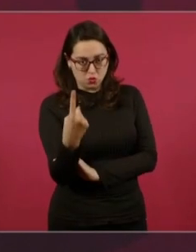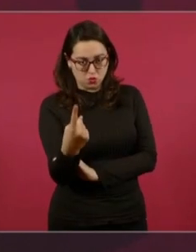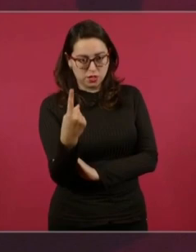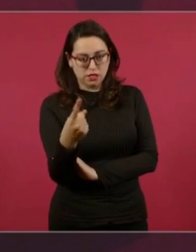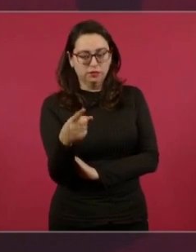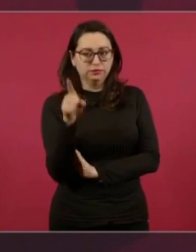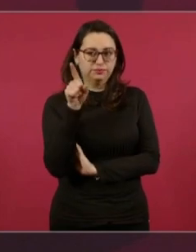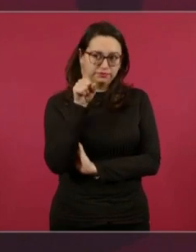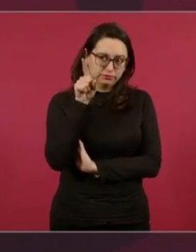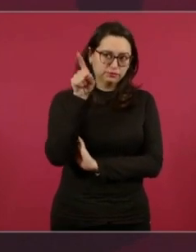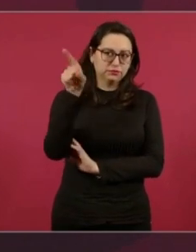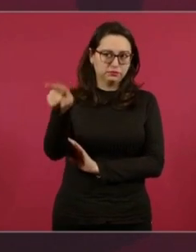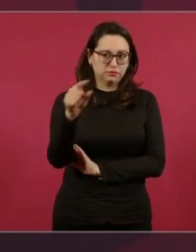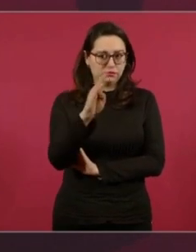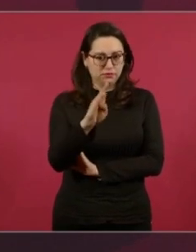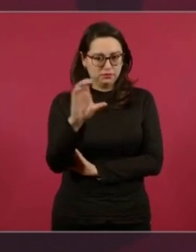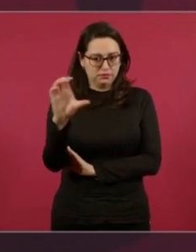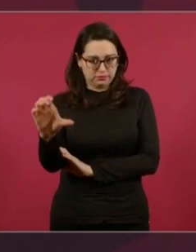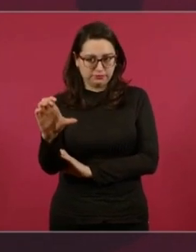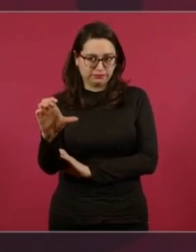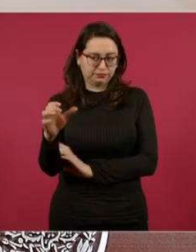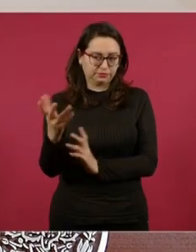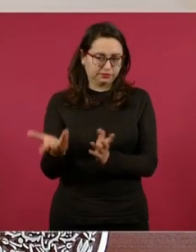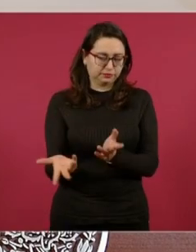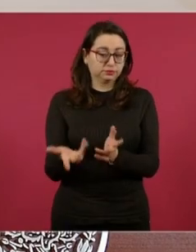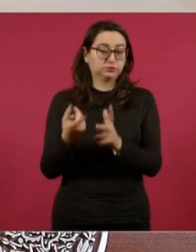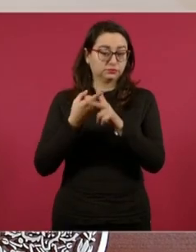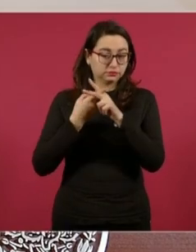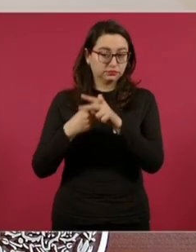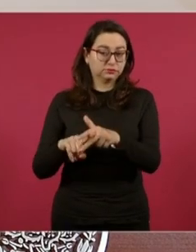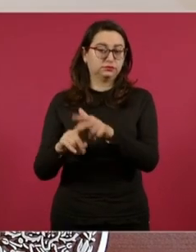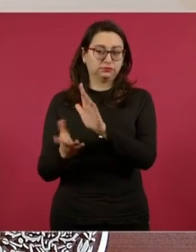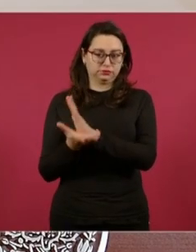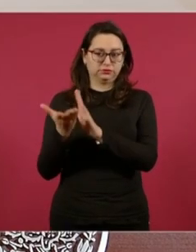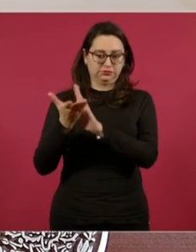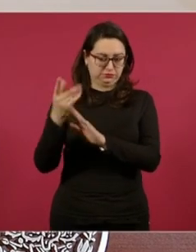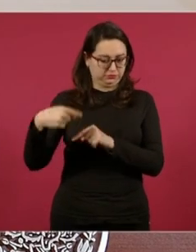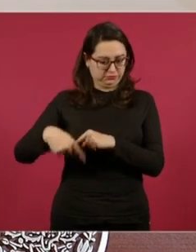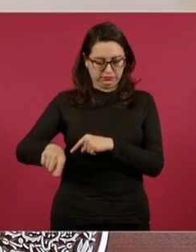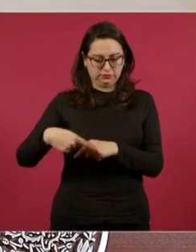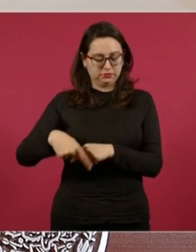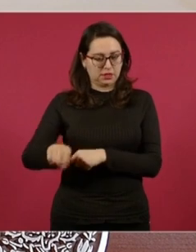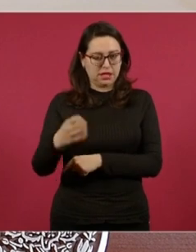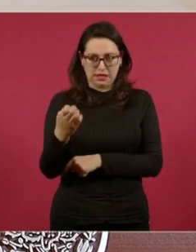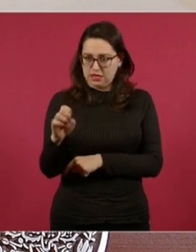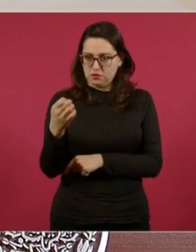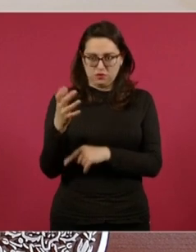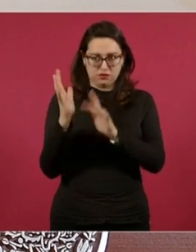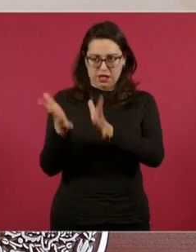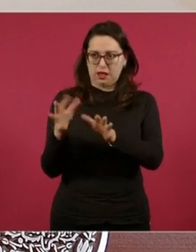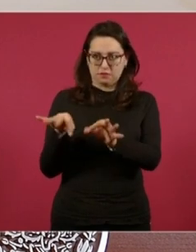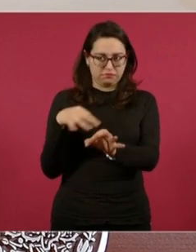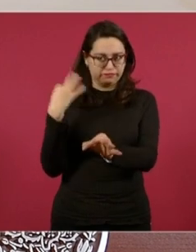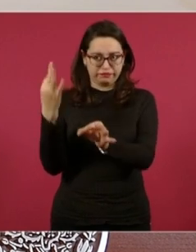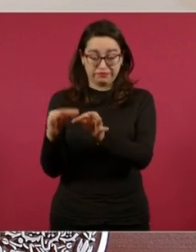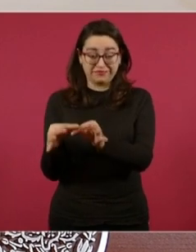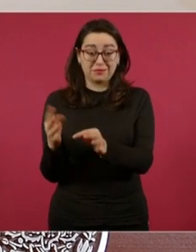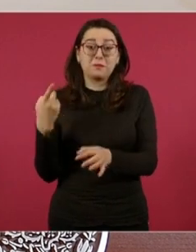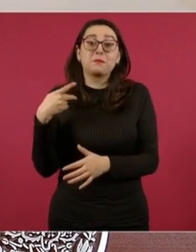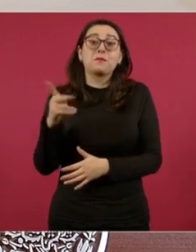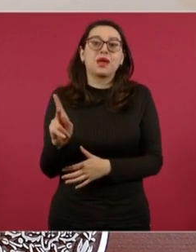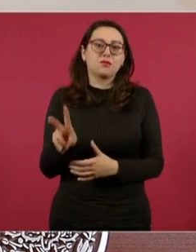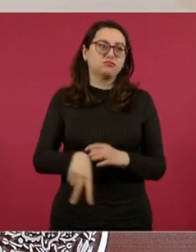en San Felipe de Baja California va a estar en este mes, pero la